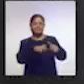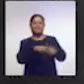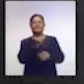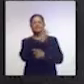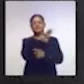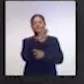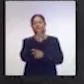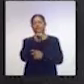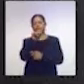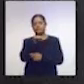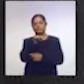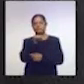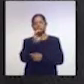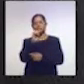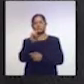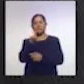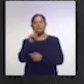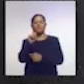que es